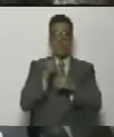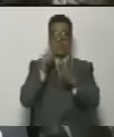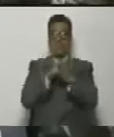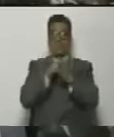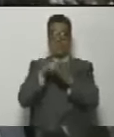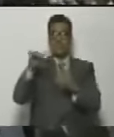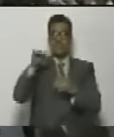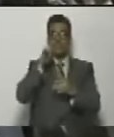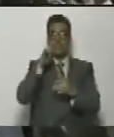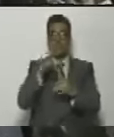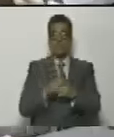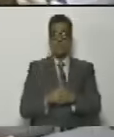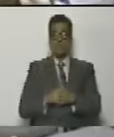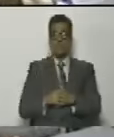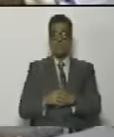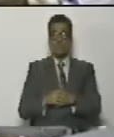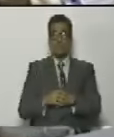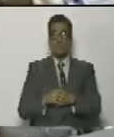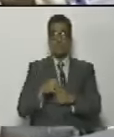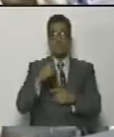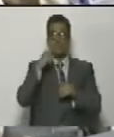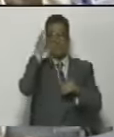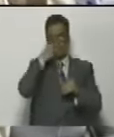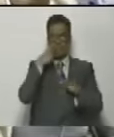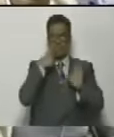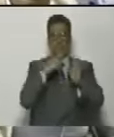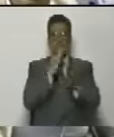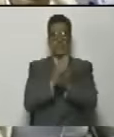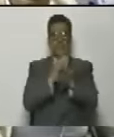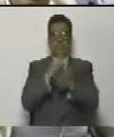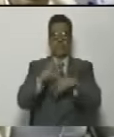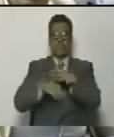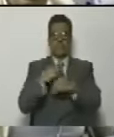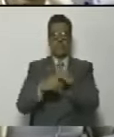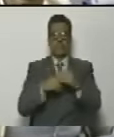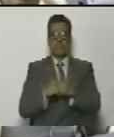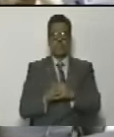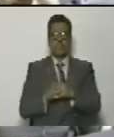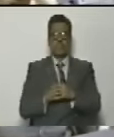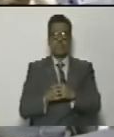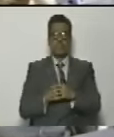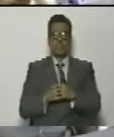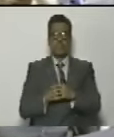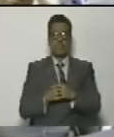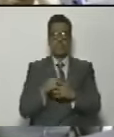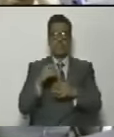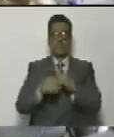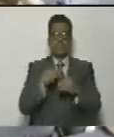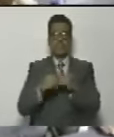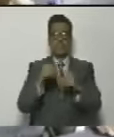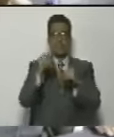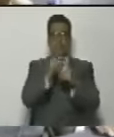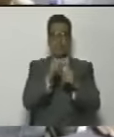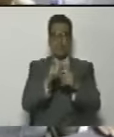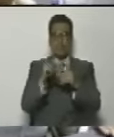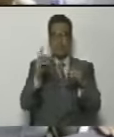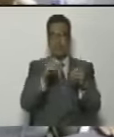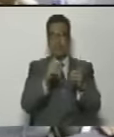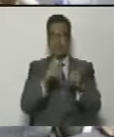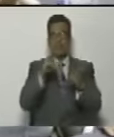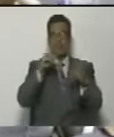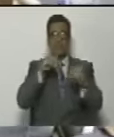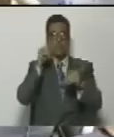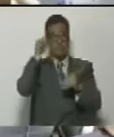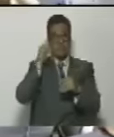punto de información es para darle la cara al país, como siempre lo hacemos, en el marco del diálogo que se